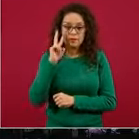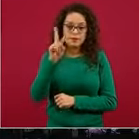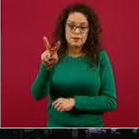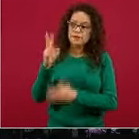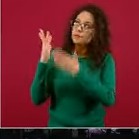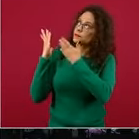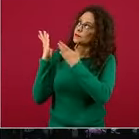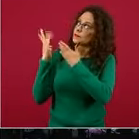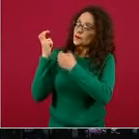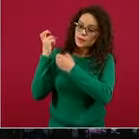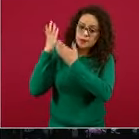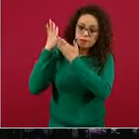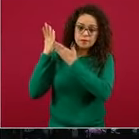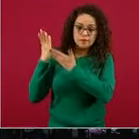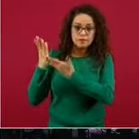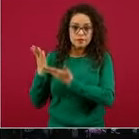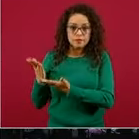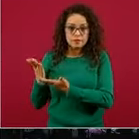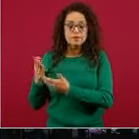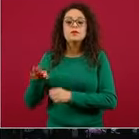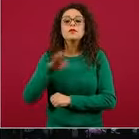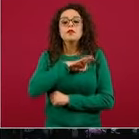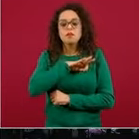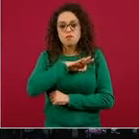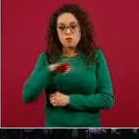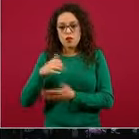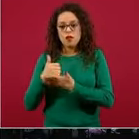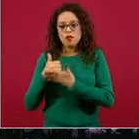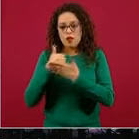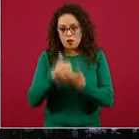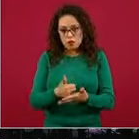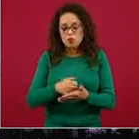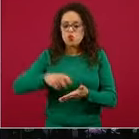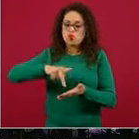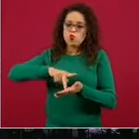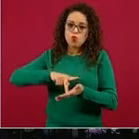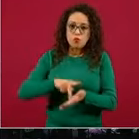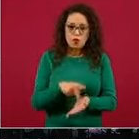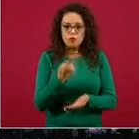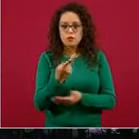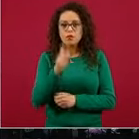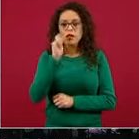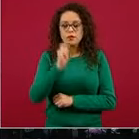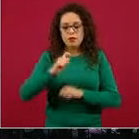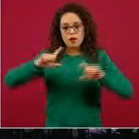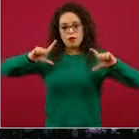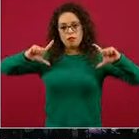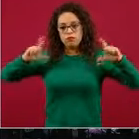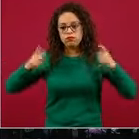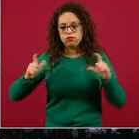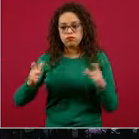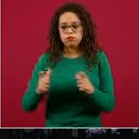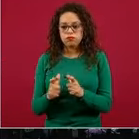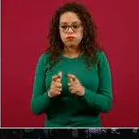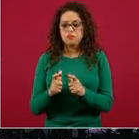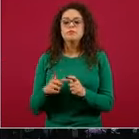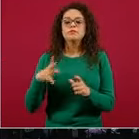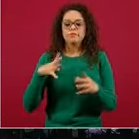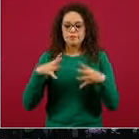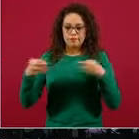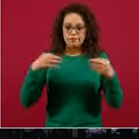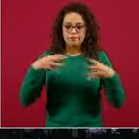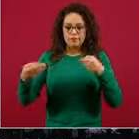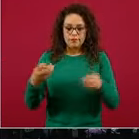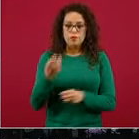de estas acciones es que podremos contribuir nuevamente a una disminución de la actividad epidémica y por lo